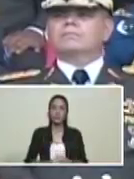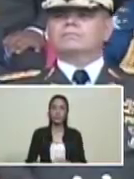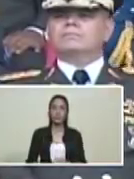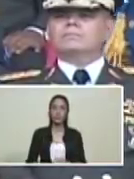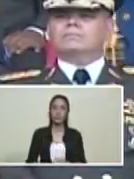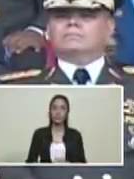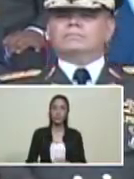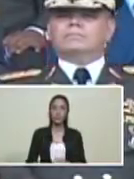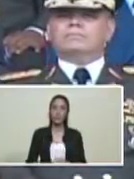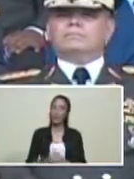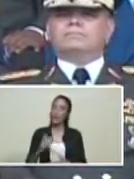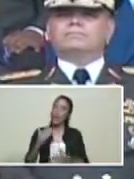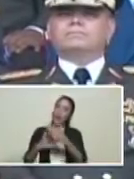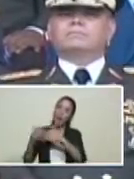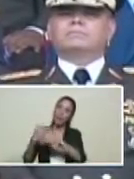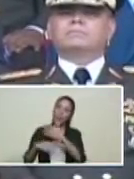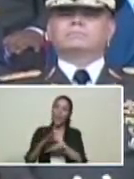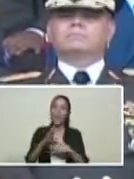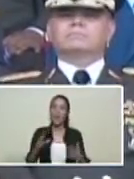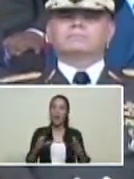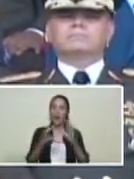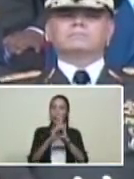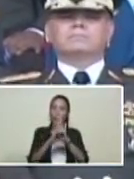en la asamblea nacional constituyente